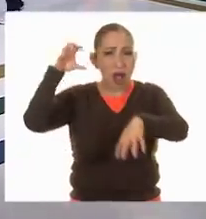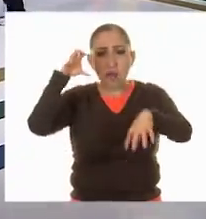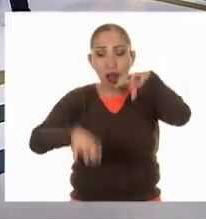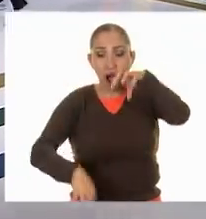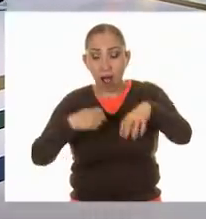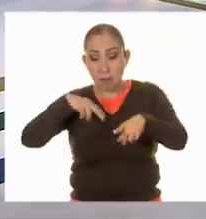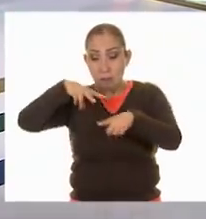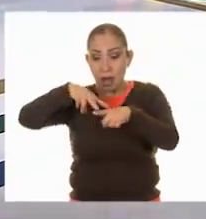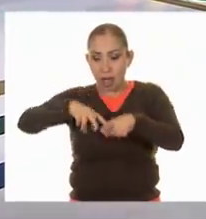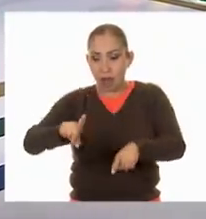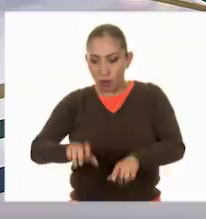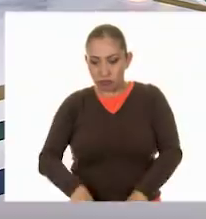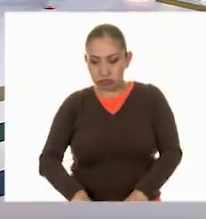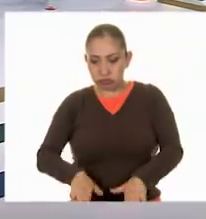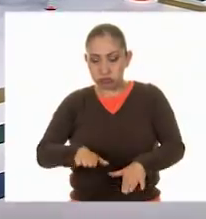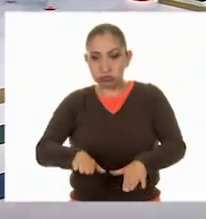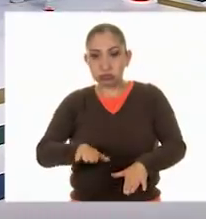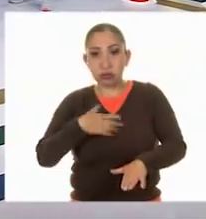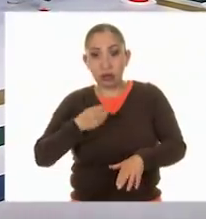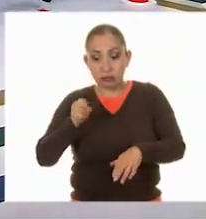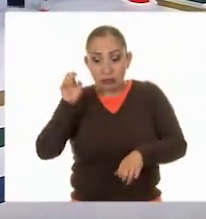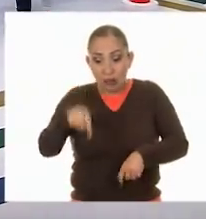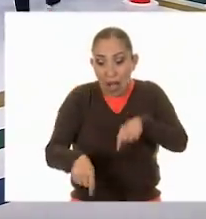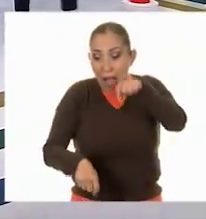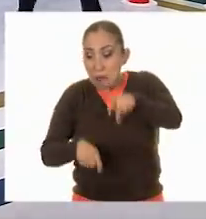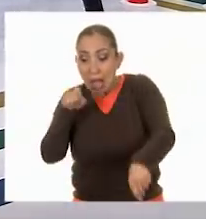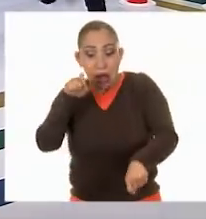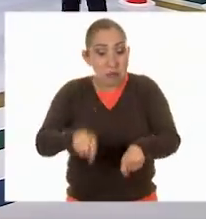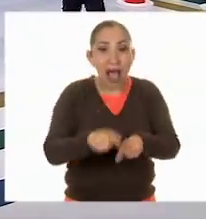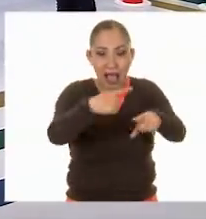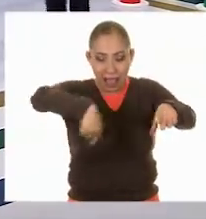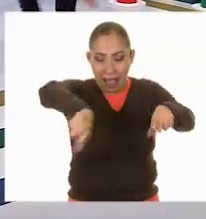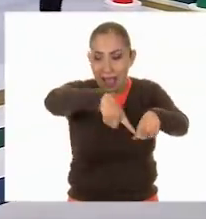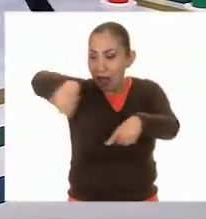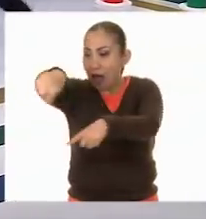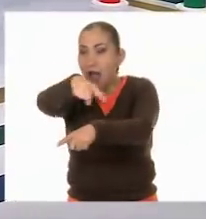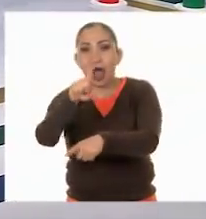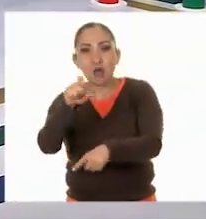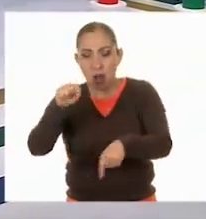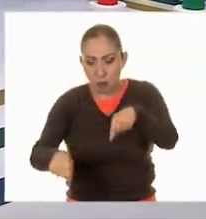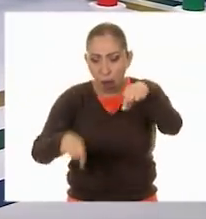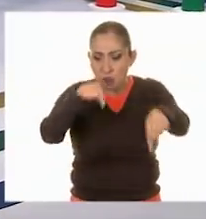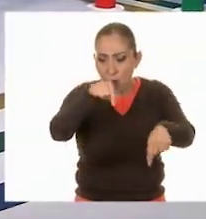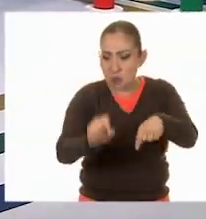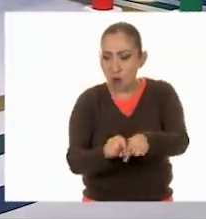El parque se inundó, por lo que tuvimos que saltar los charcos